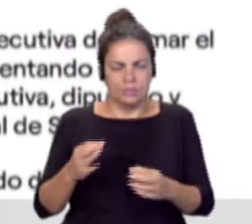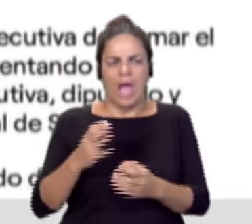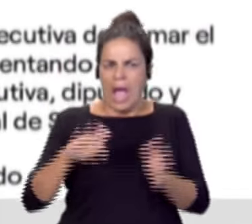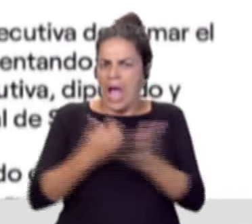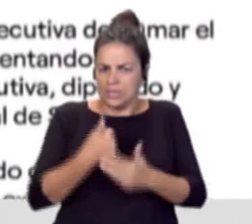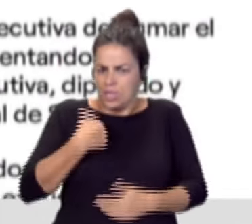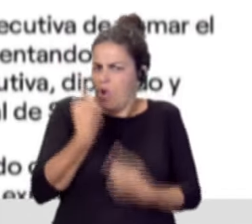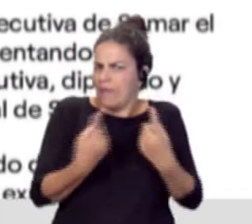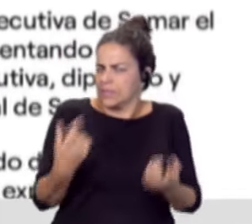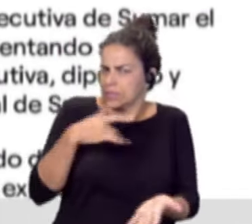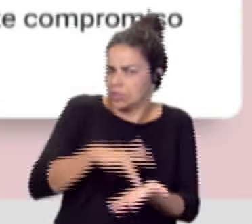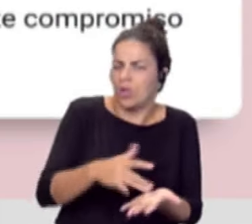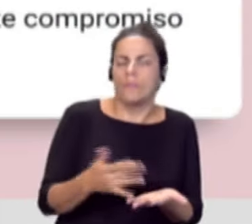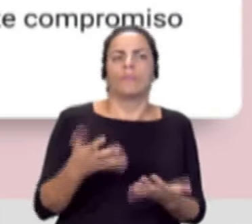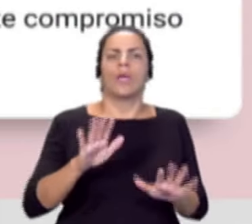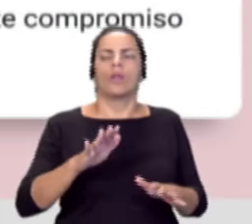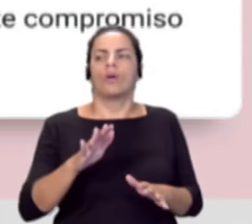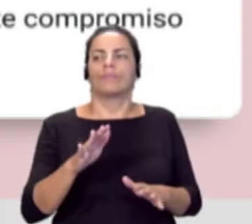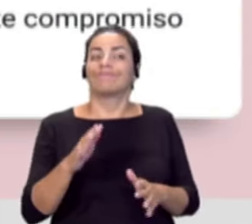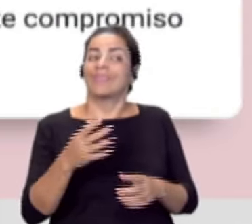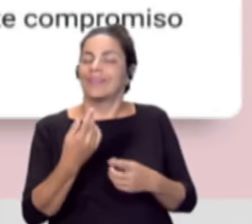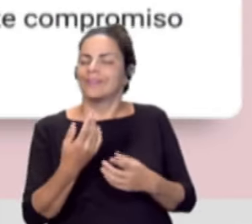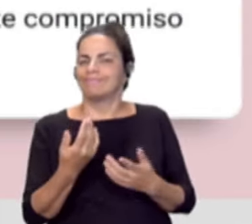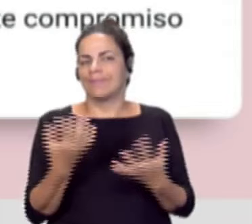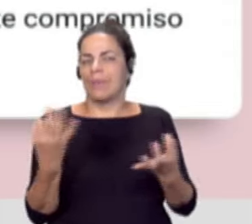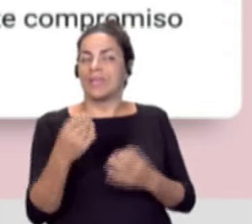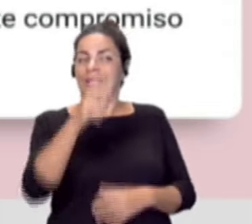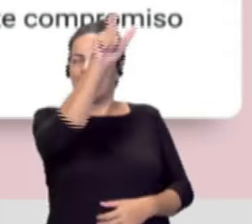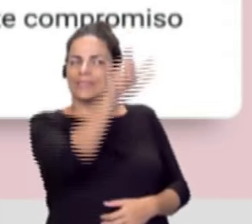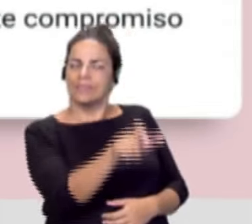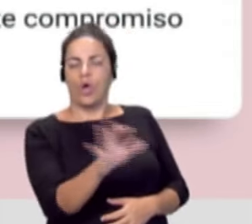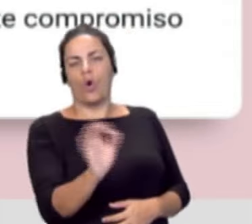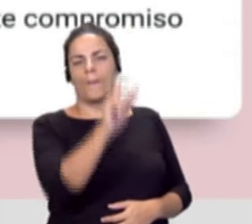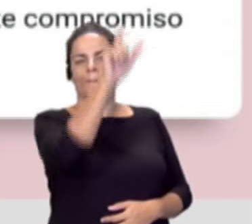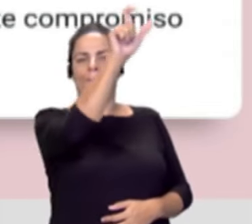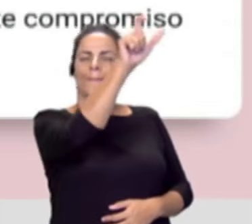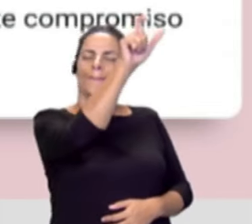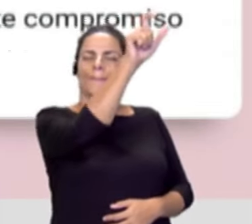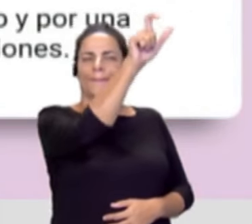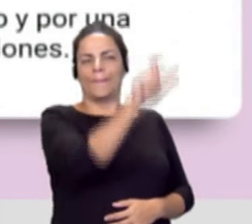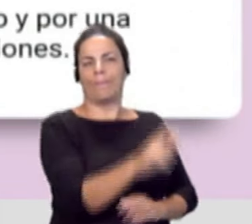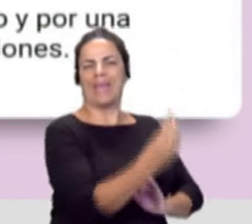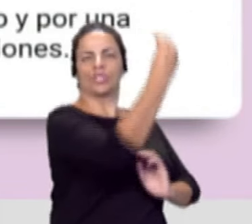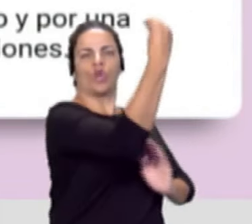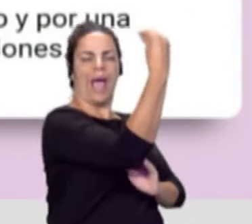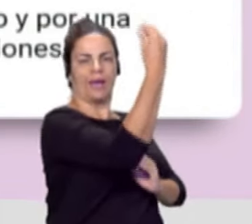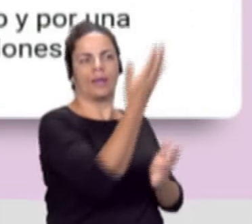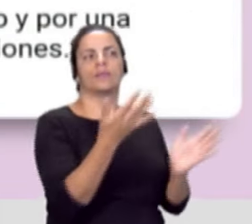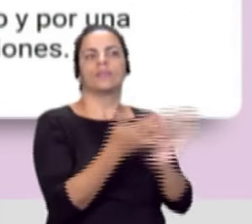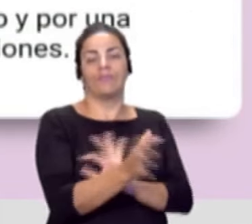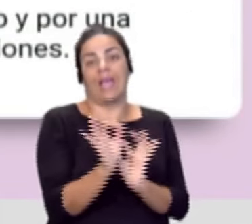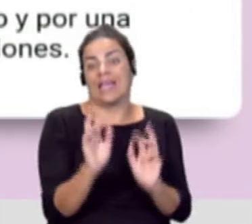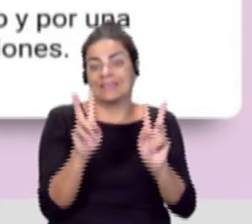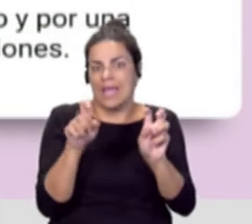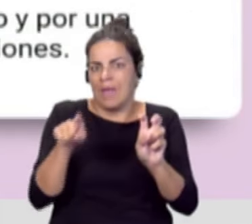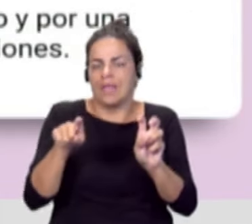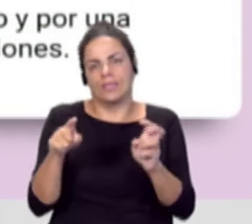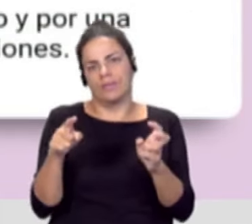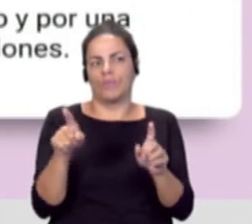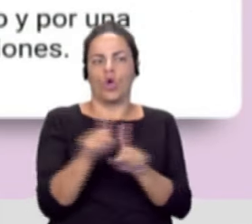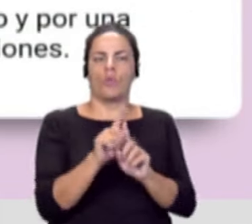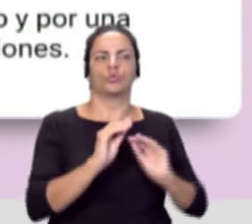de personas, o en este caso personaje, además, utilizando los términos que él ha utilizado, donde de alguna forma es bandera este tema.